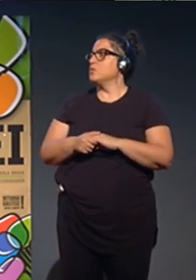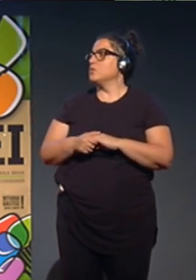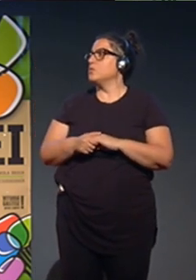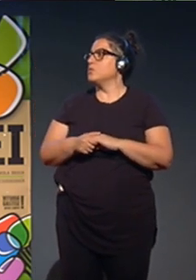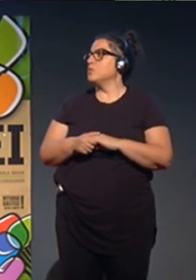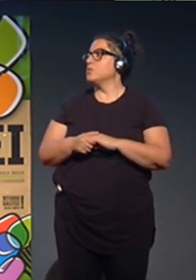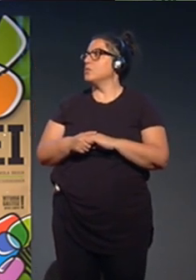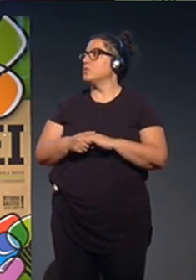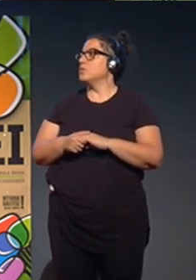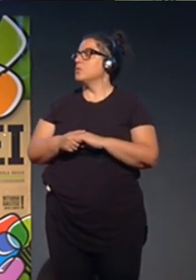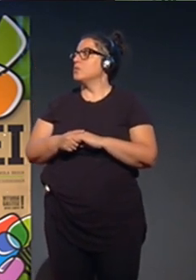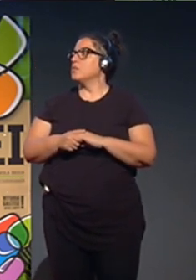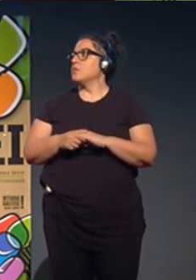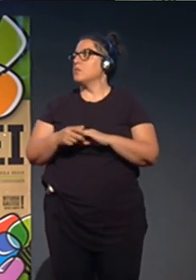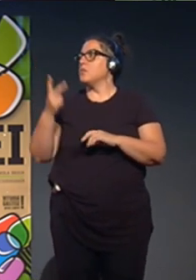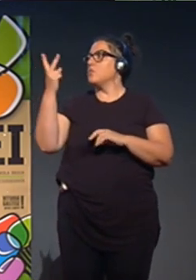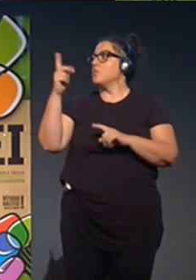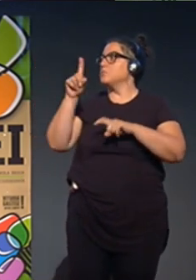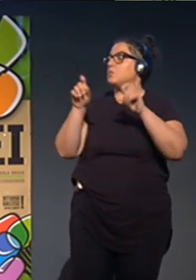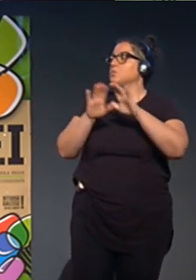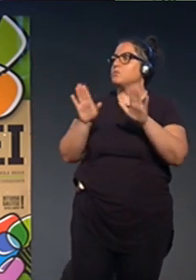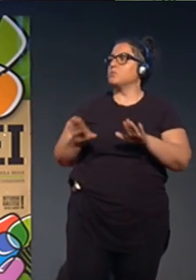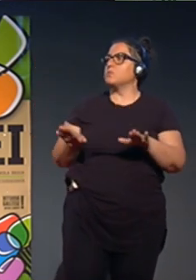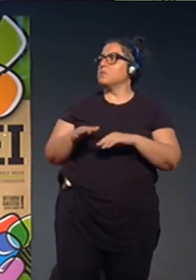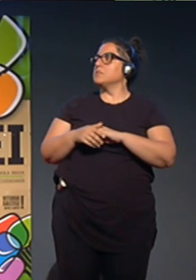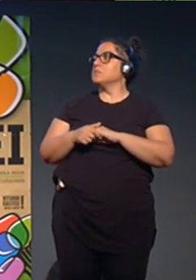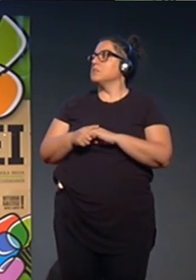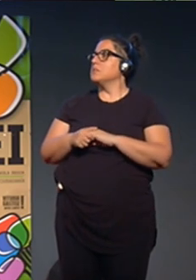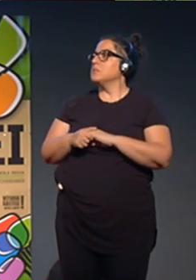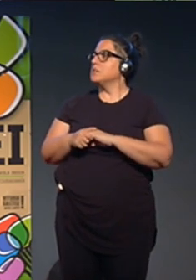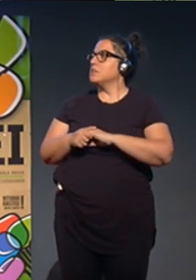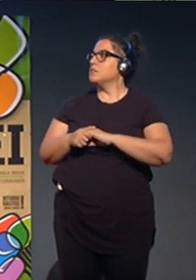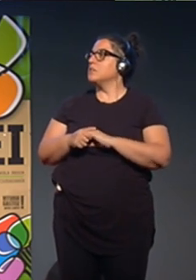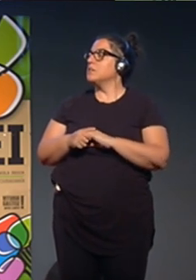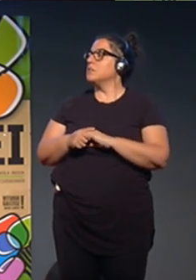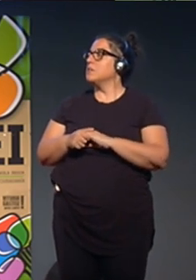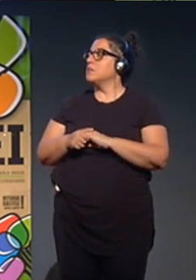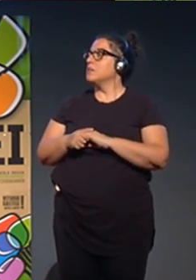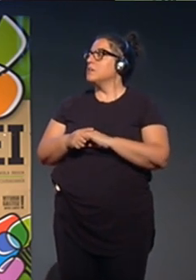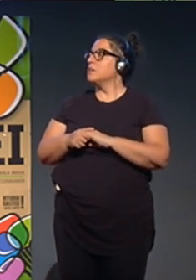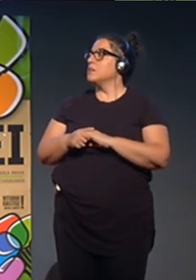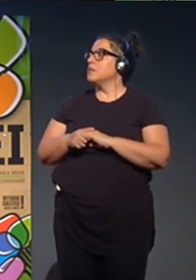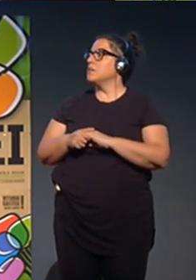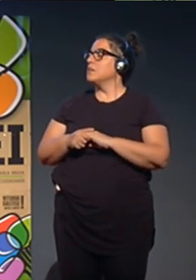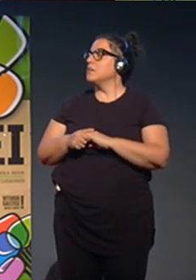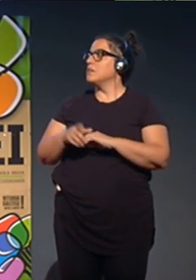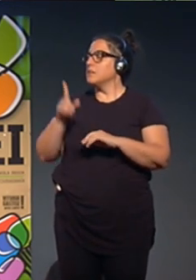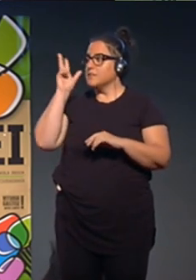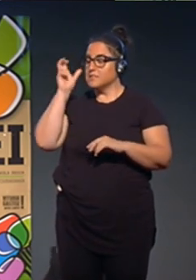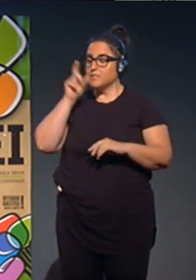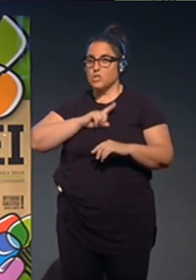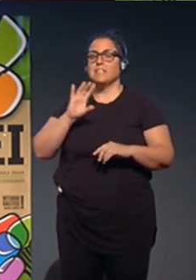pregunta dos venga Las dos últimas me dicen a ver vale No s le doy Dale sí no sé se